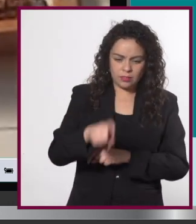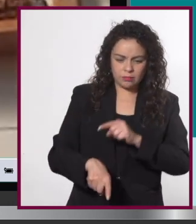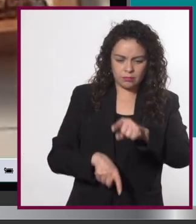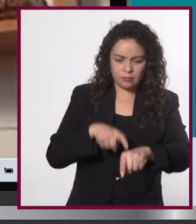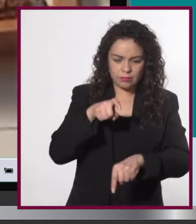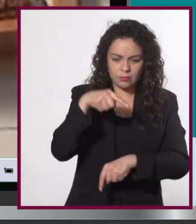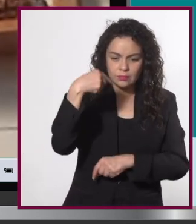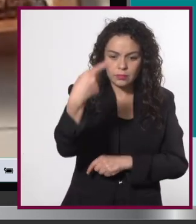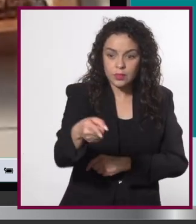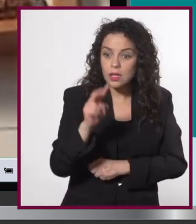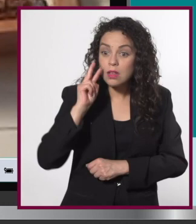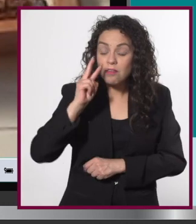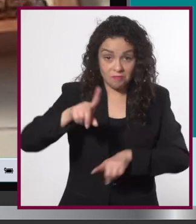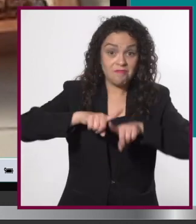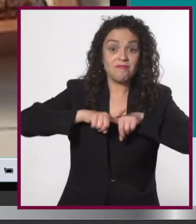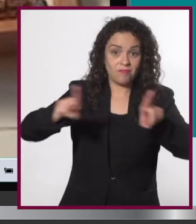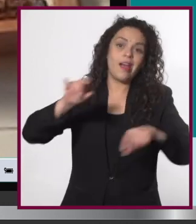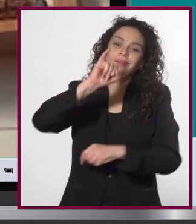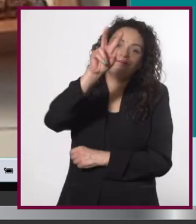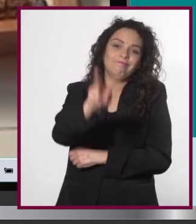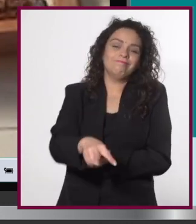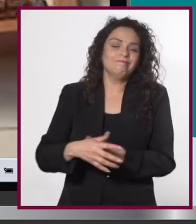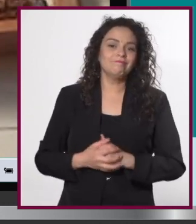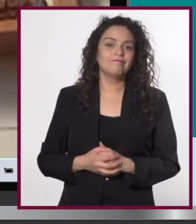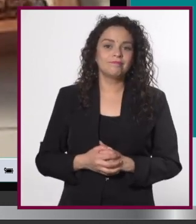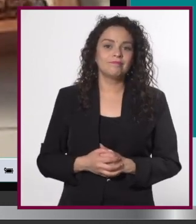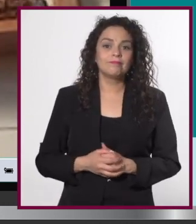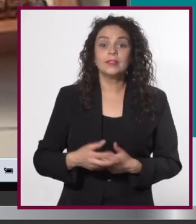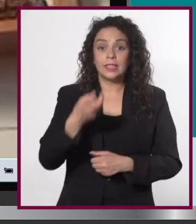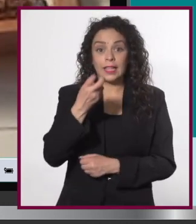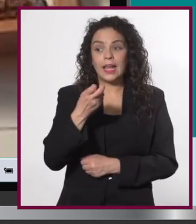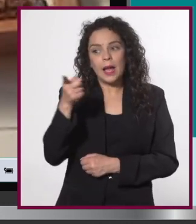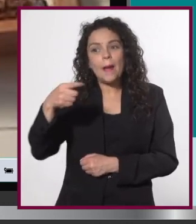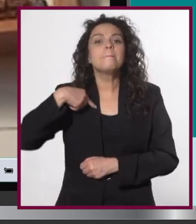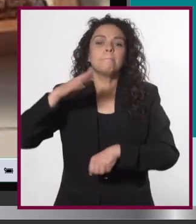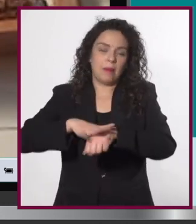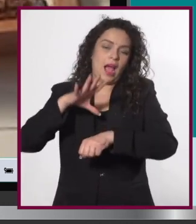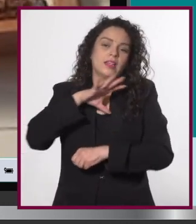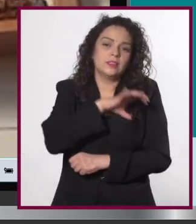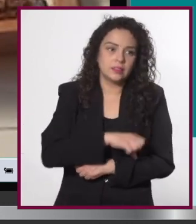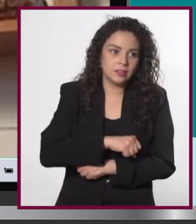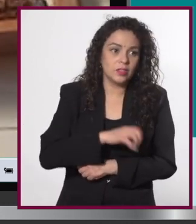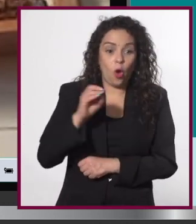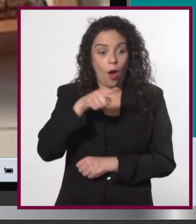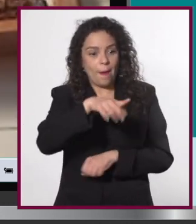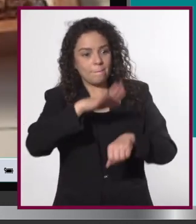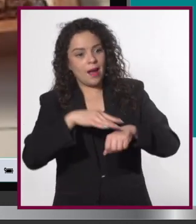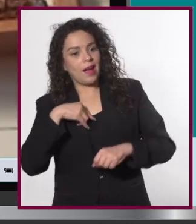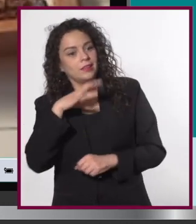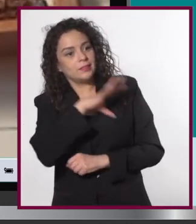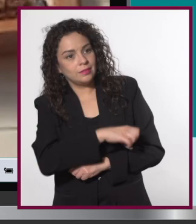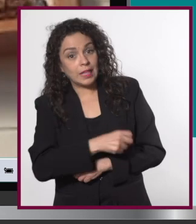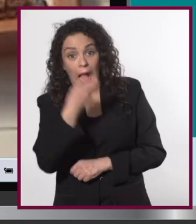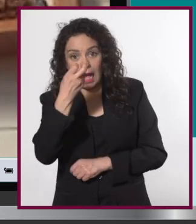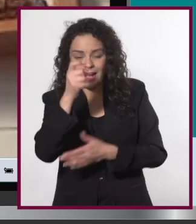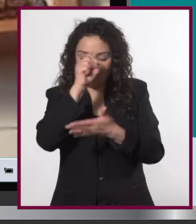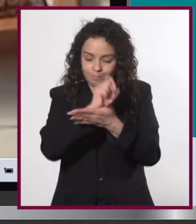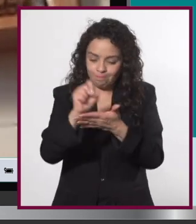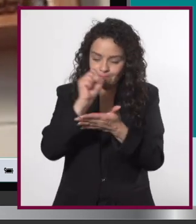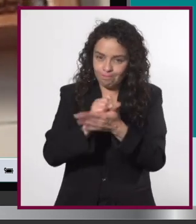ve de otra manera, y sí. Entonces uno tiene que decir, bueno, de este lado me gusta más o de este lado me gusta más, y empezar a hacer